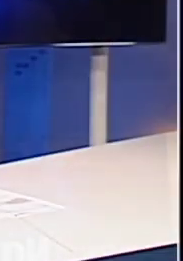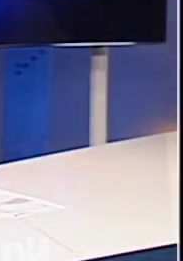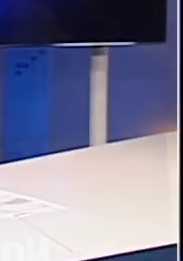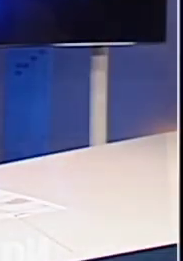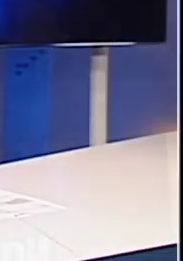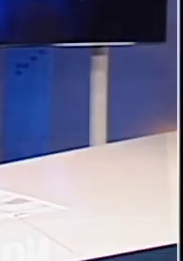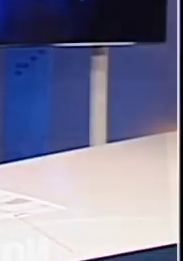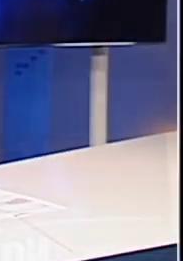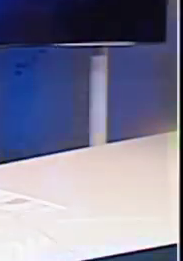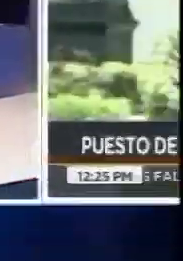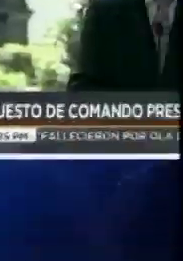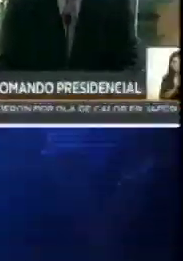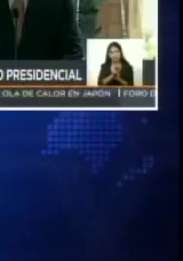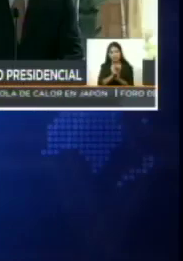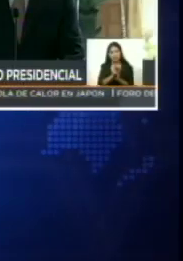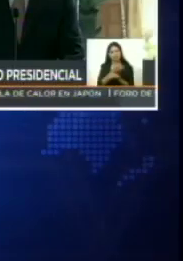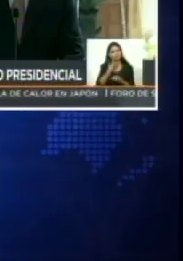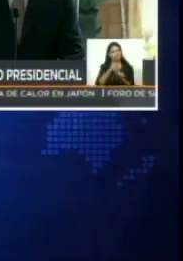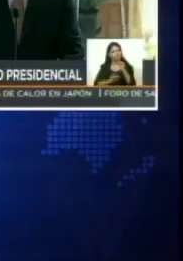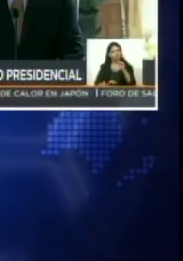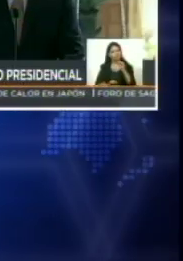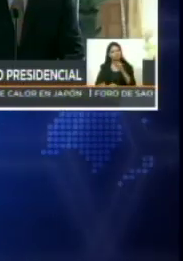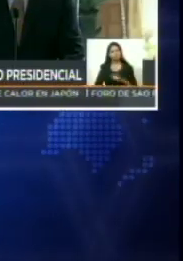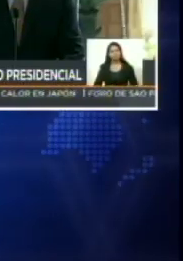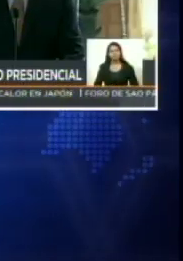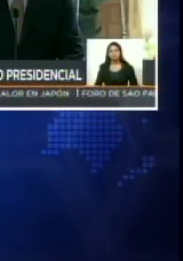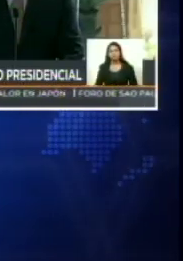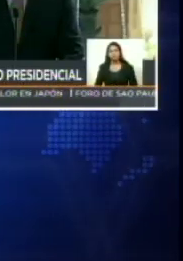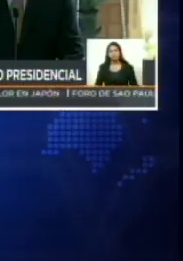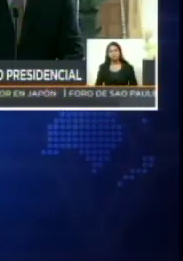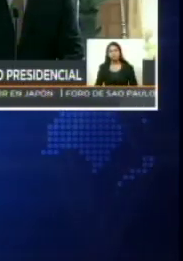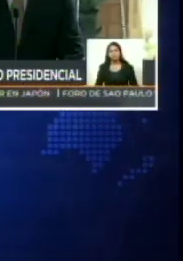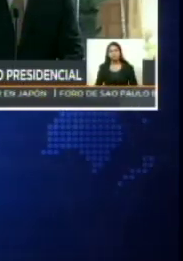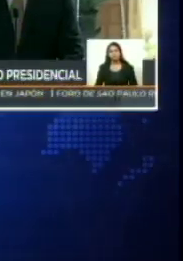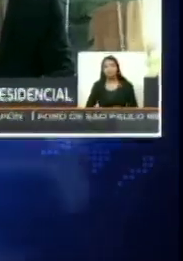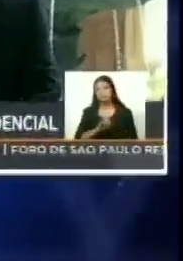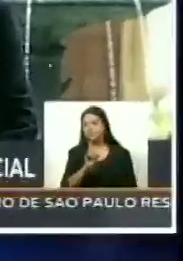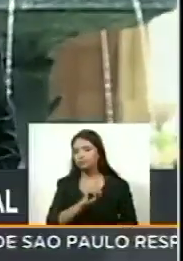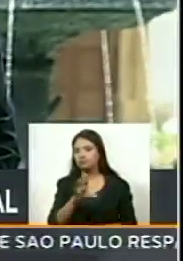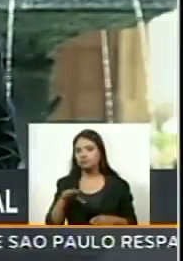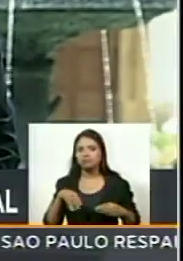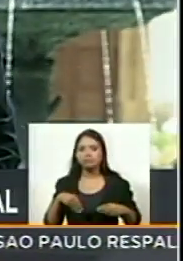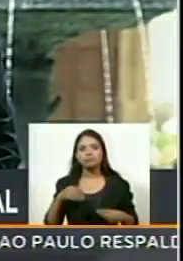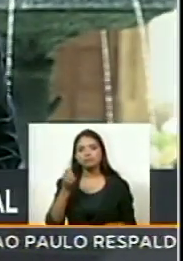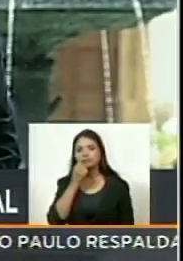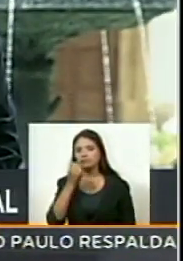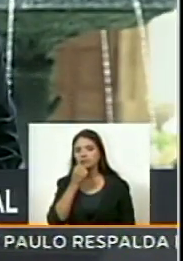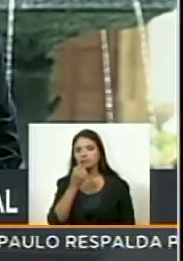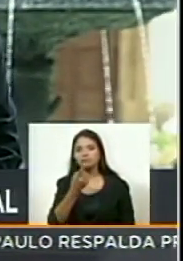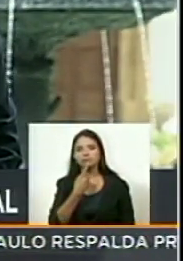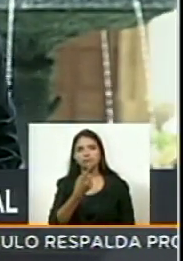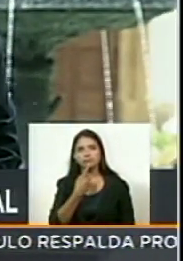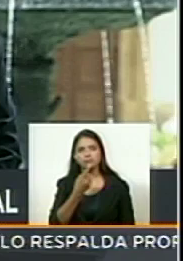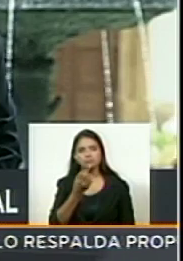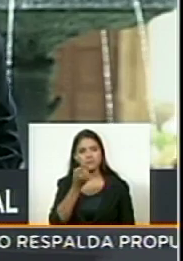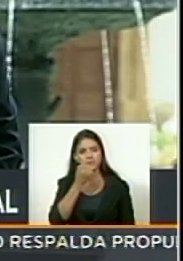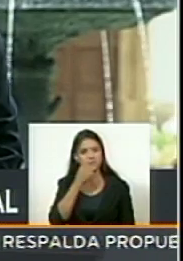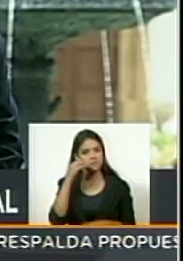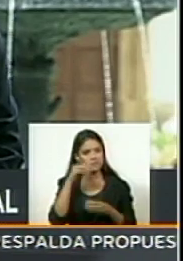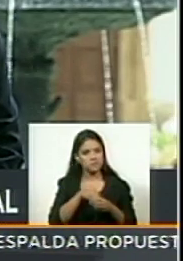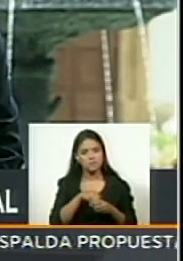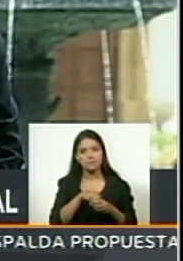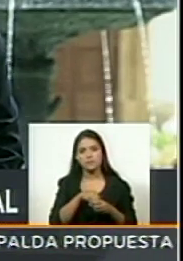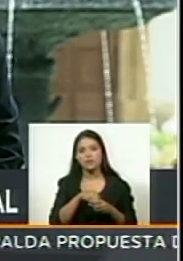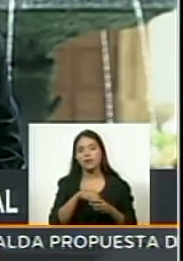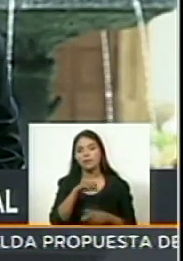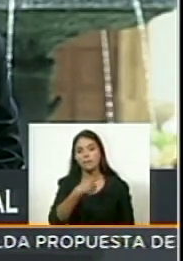Escuchemos hasta ahora al vicepresidente ejecutivo de la República, Tarek El Aissami. Las inaceptables y grotescas declaraciones injerencistas